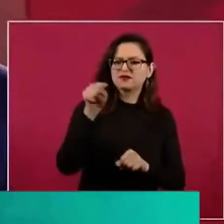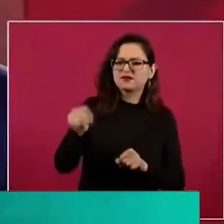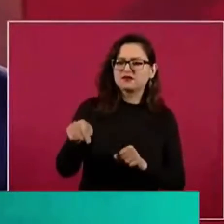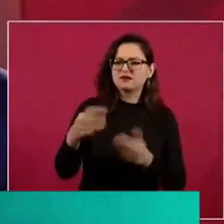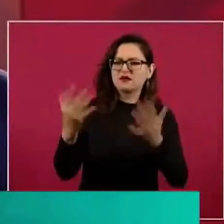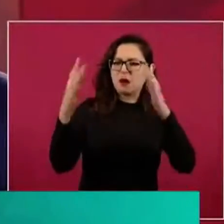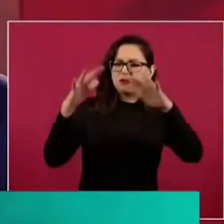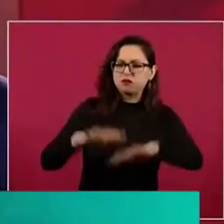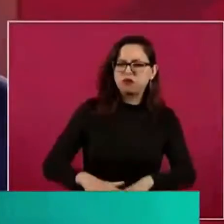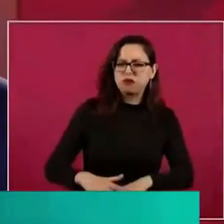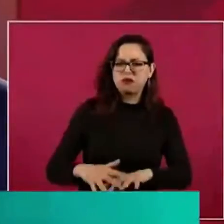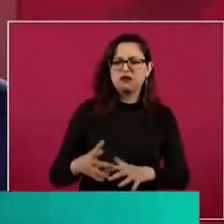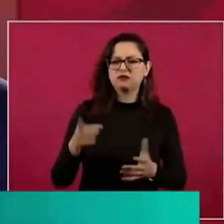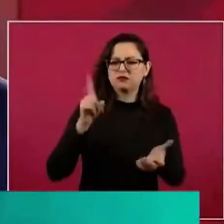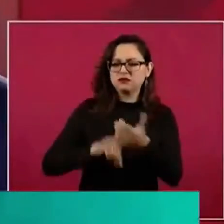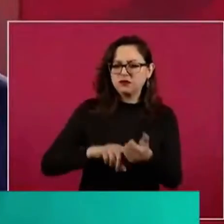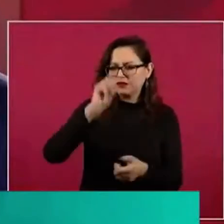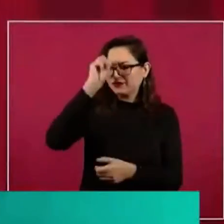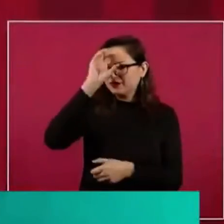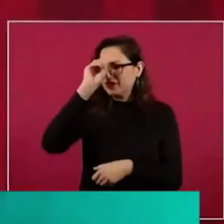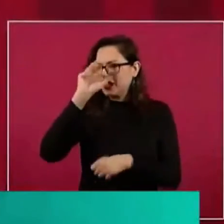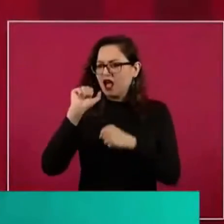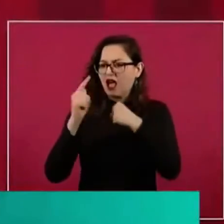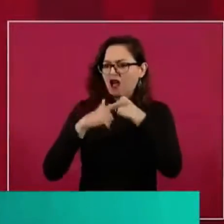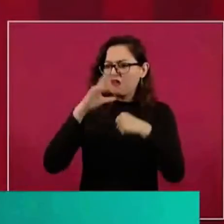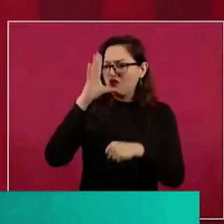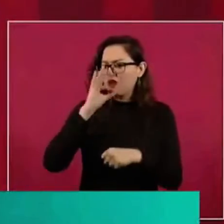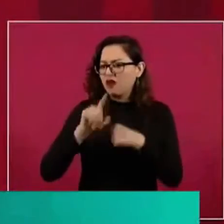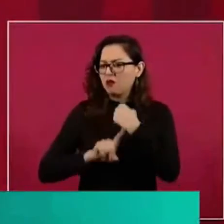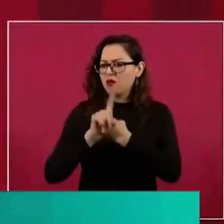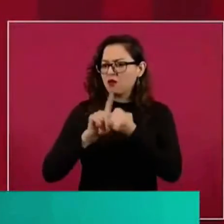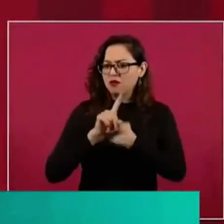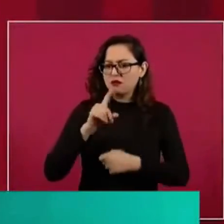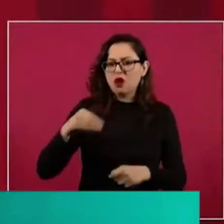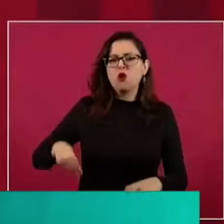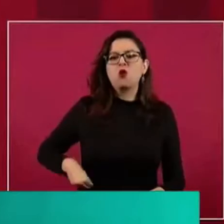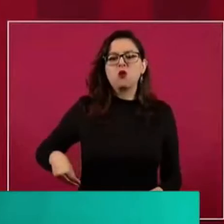ver con la mina, y lo tercero